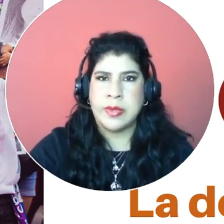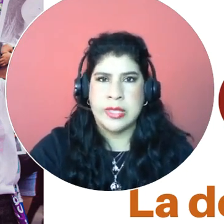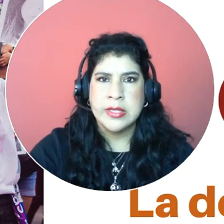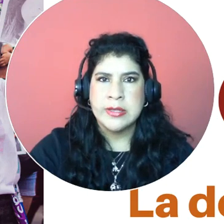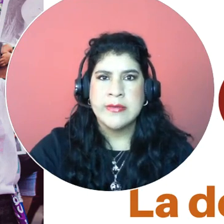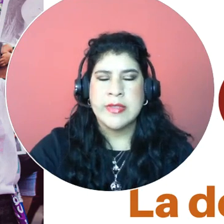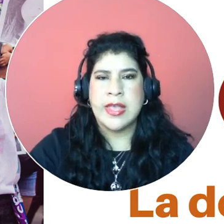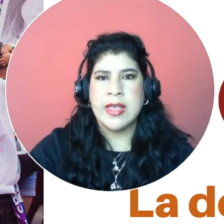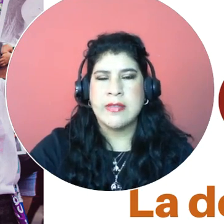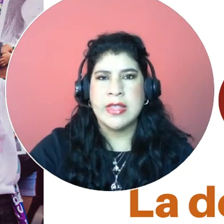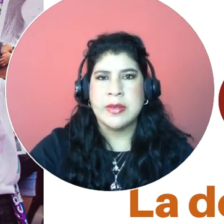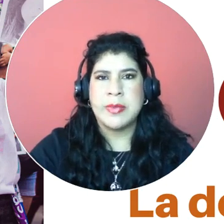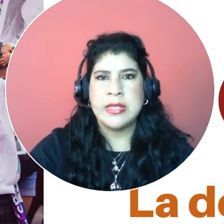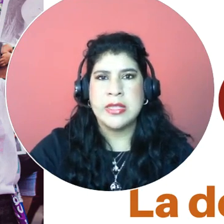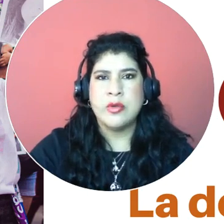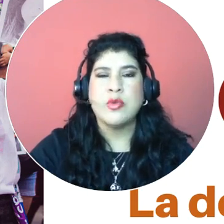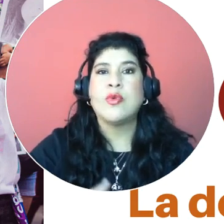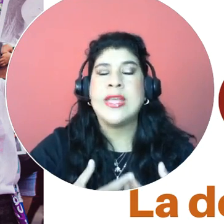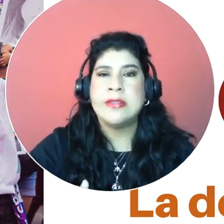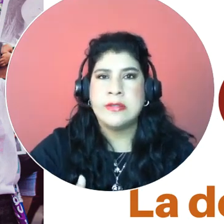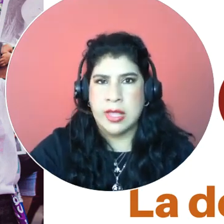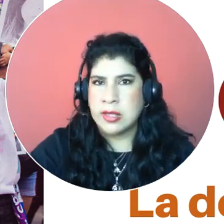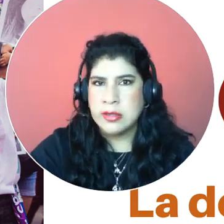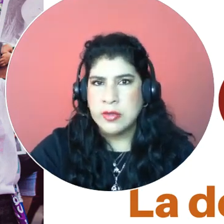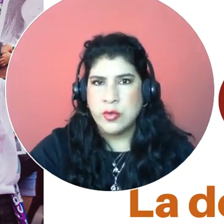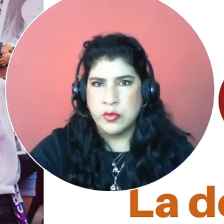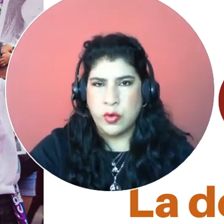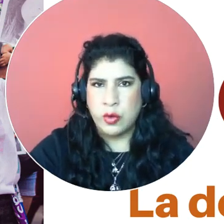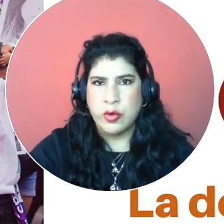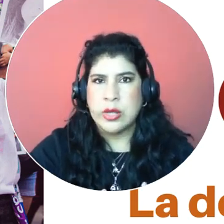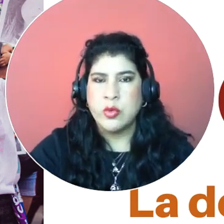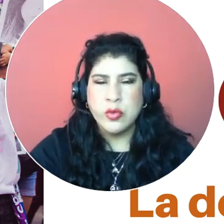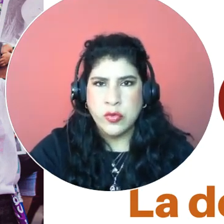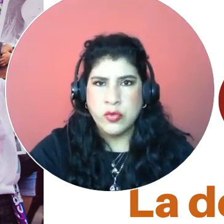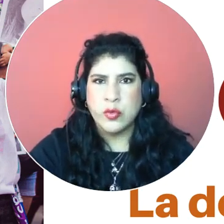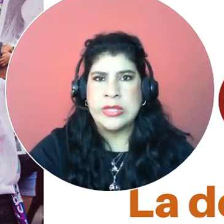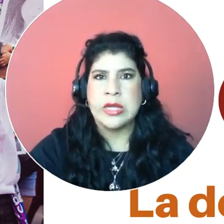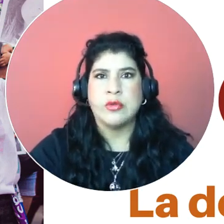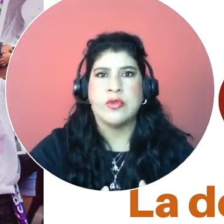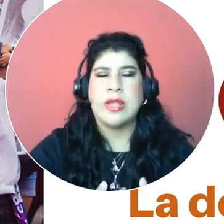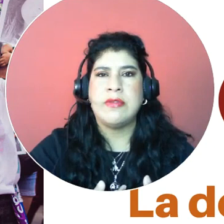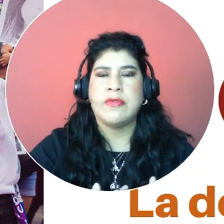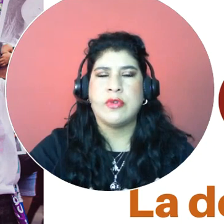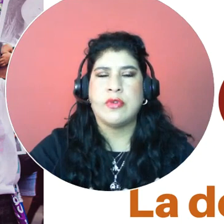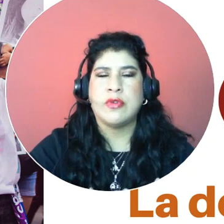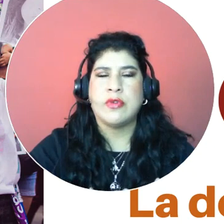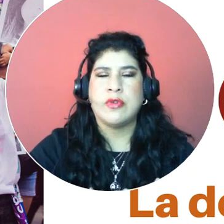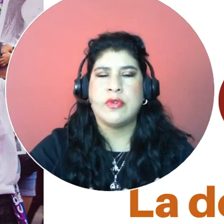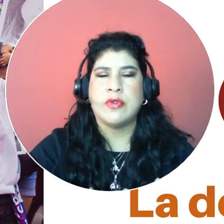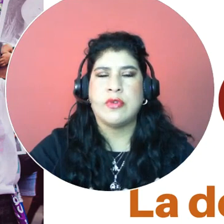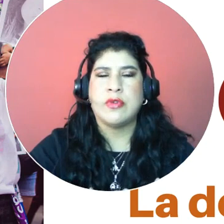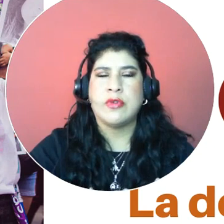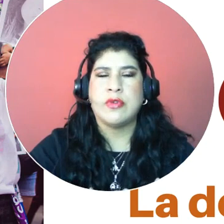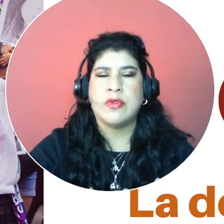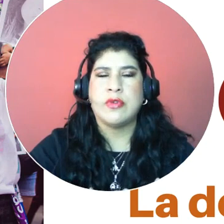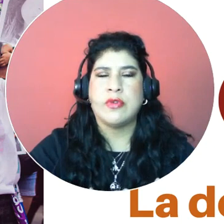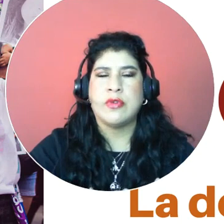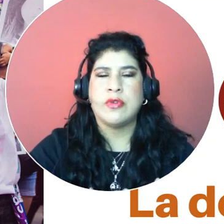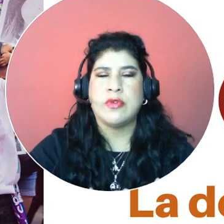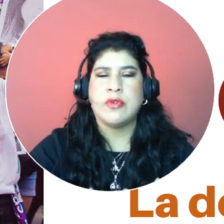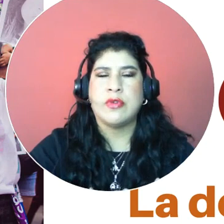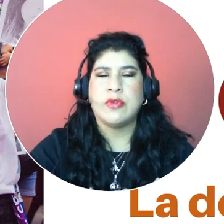de a pie que de repente no cuenta con todos los recursos no cuenta con toda la información que